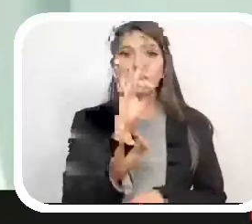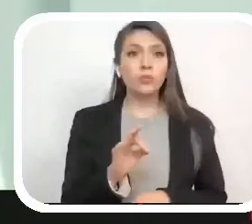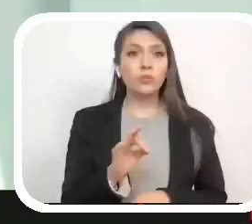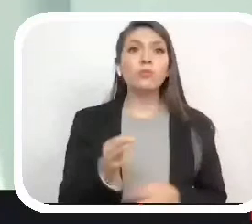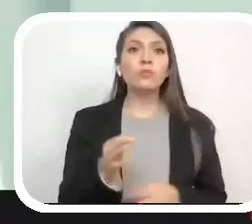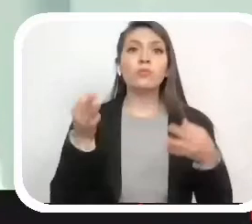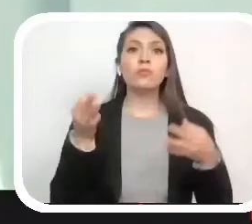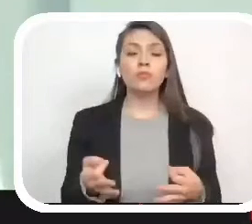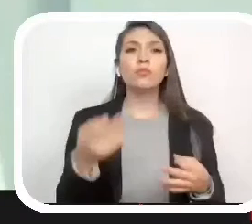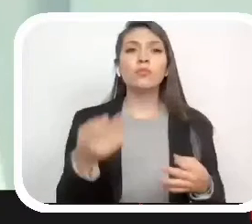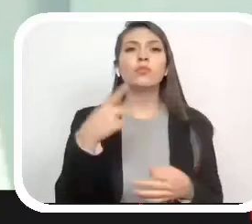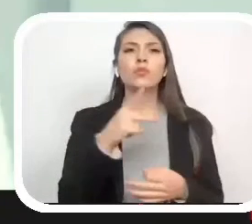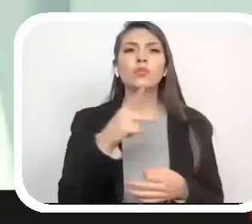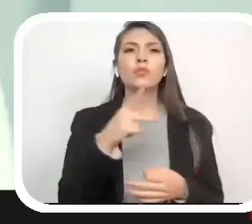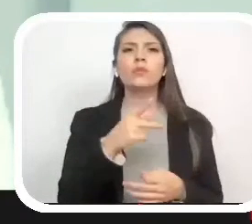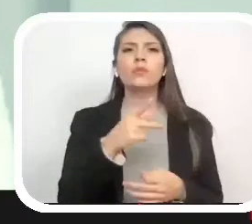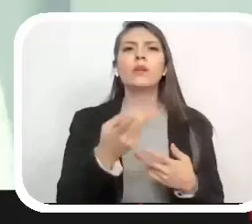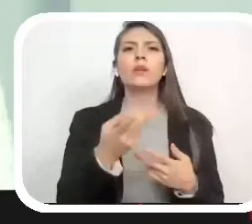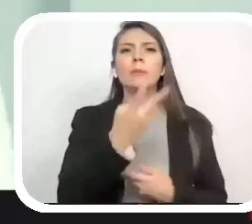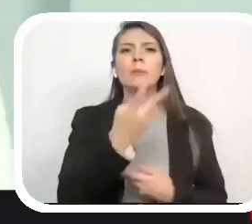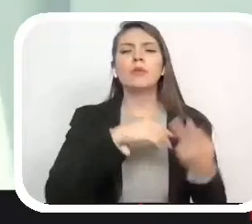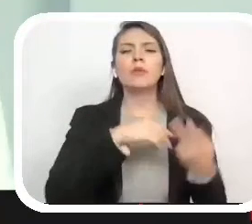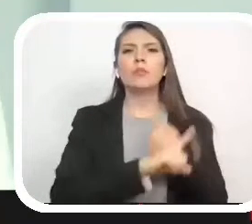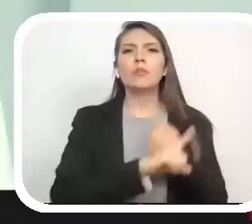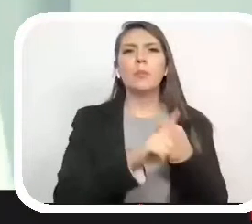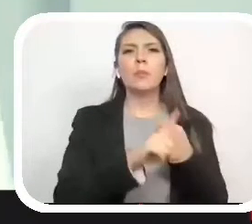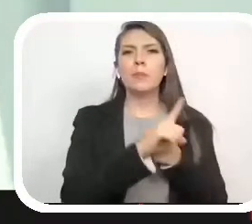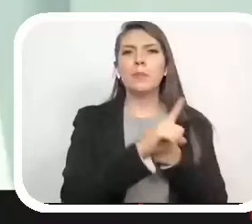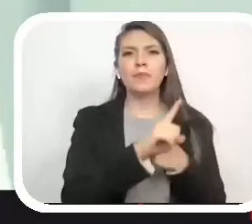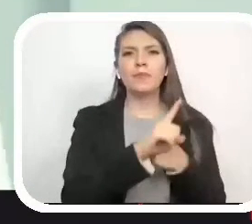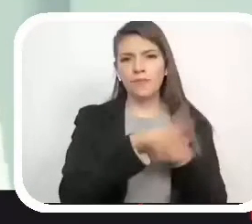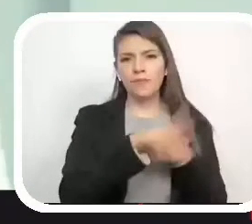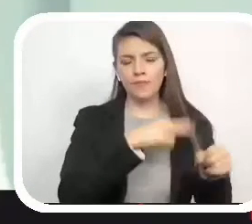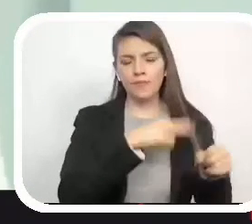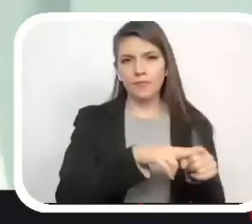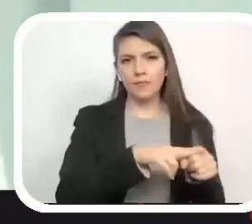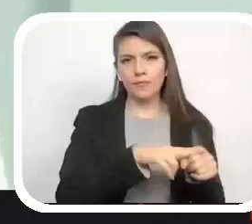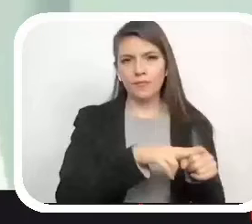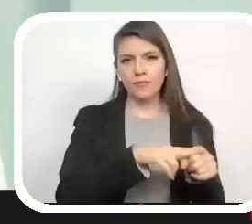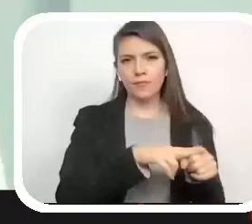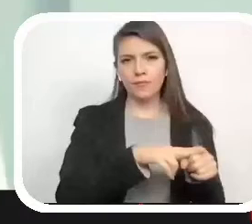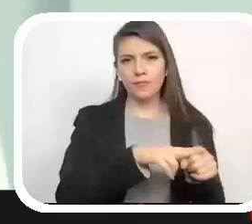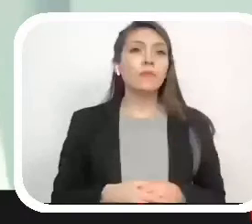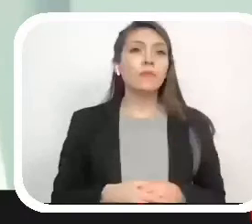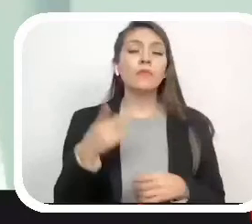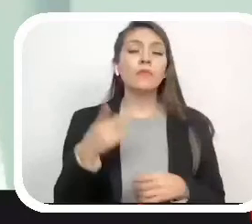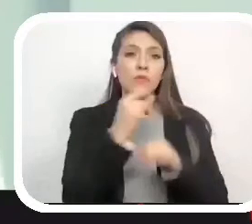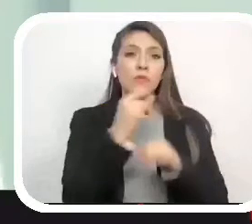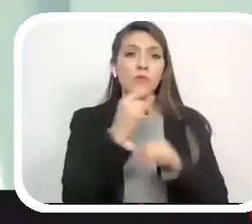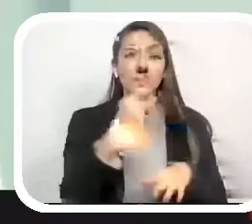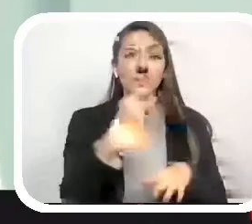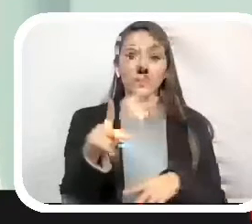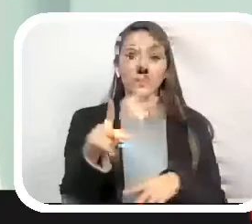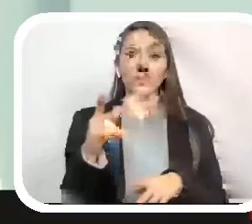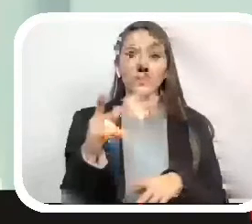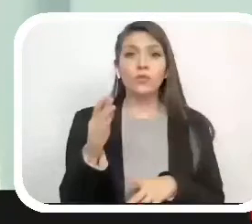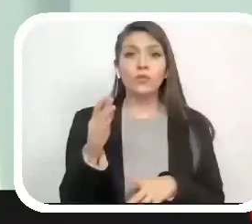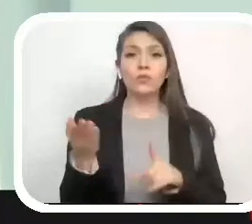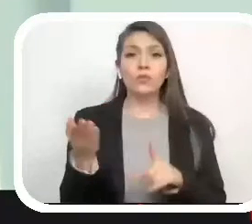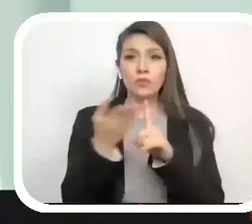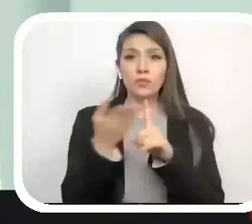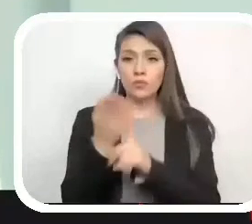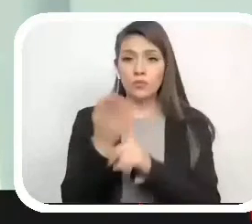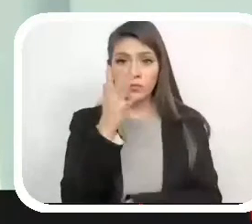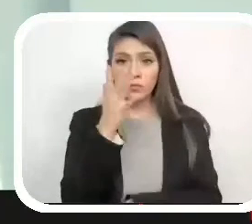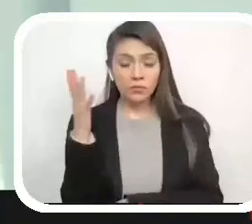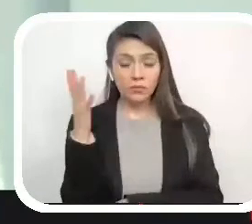fenómenos naturales. Datos ofrecidos por la Comisión Nacional Forestal, citados por la Secretaría del Campo